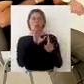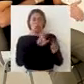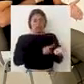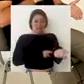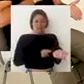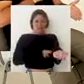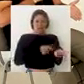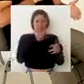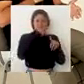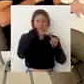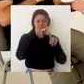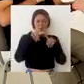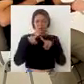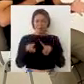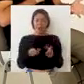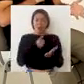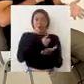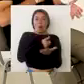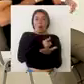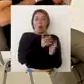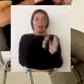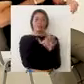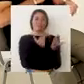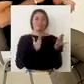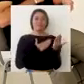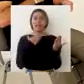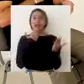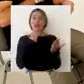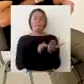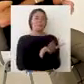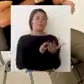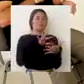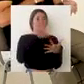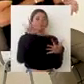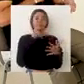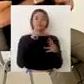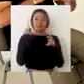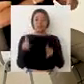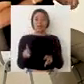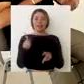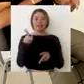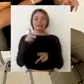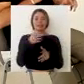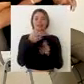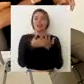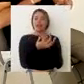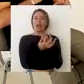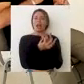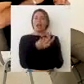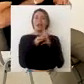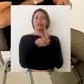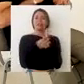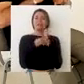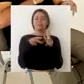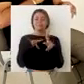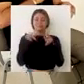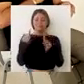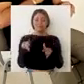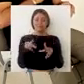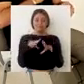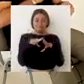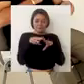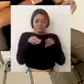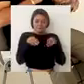que un autor de un libro, por ejemplo, vamos a hablar como del Señor de los Anillos, que todo se desenvuelve en la